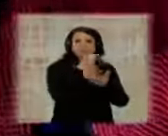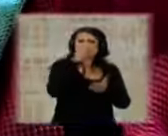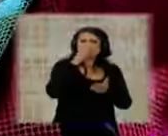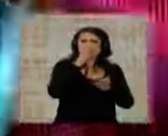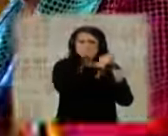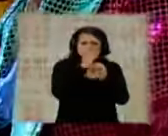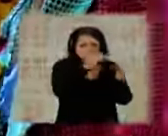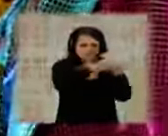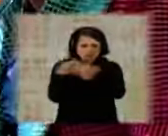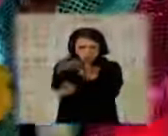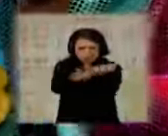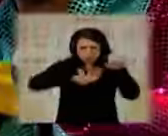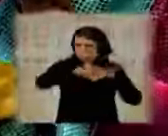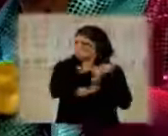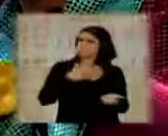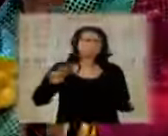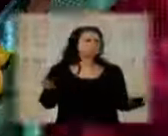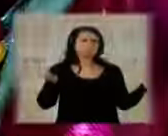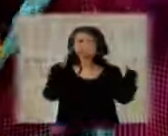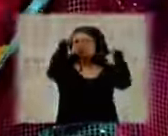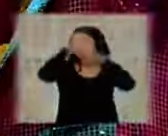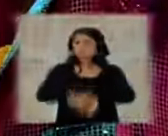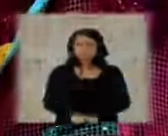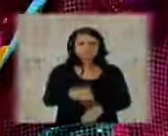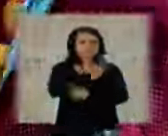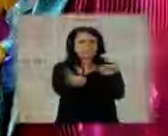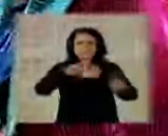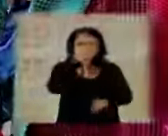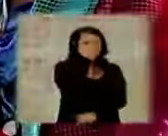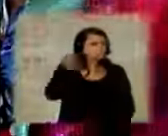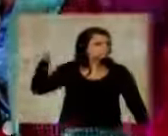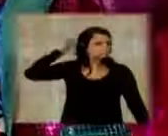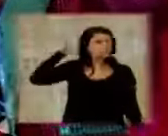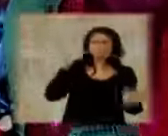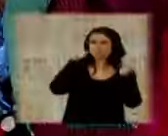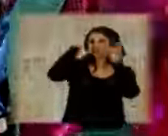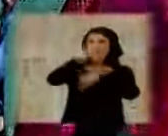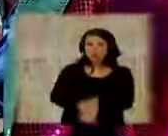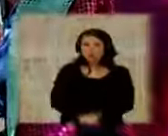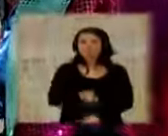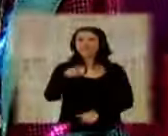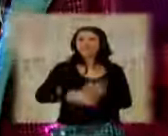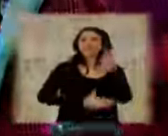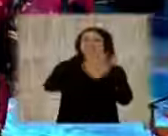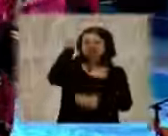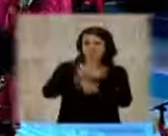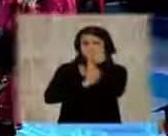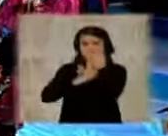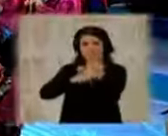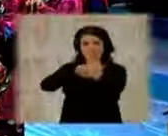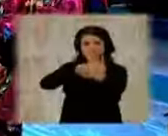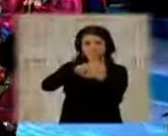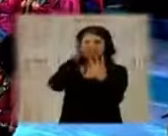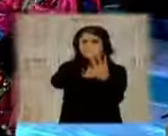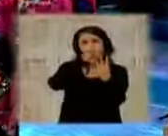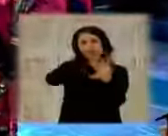los grupos, ni puñaladas por detrás. Existen tres federaciones que